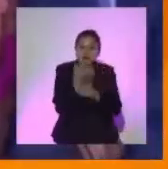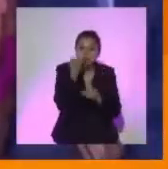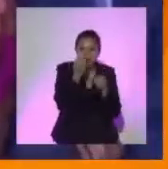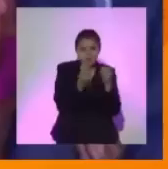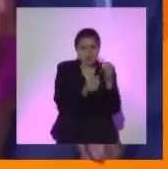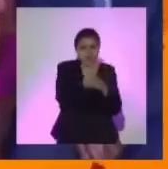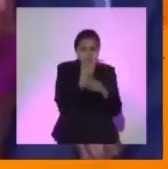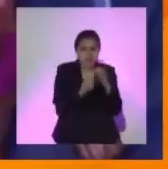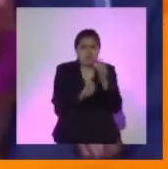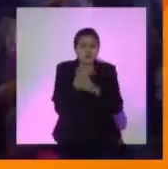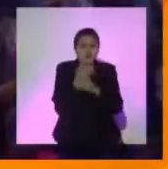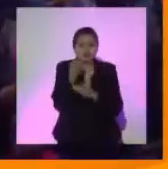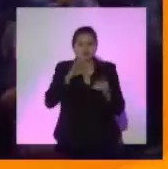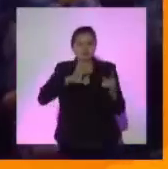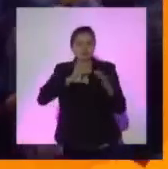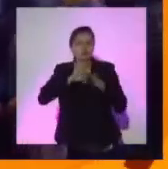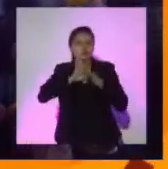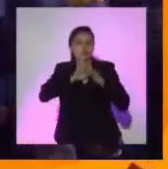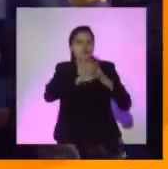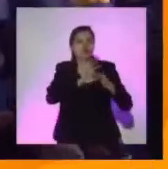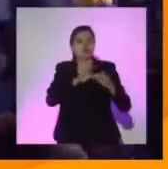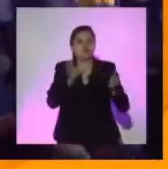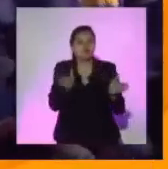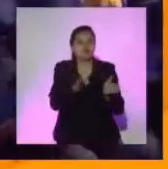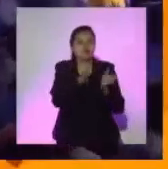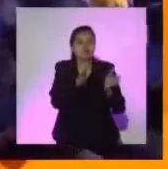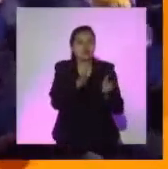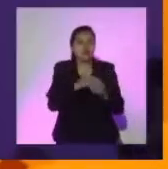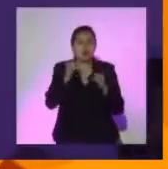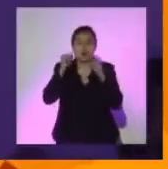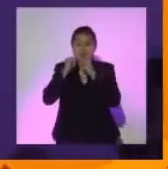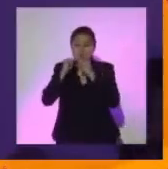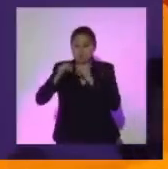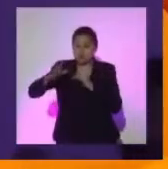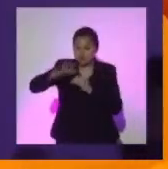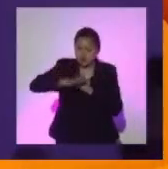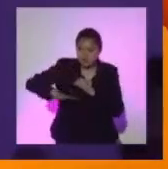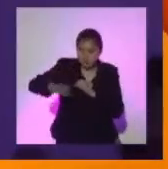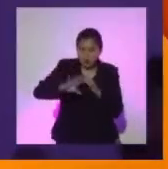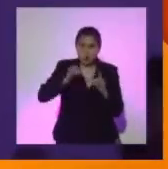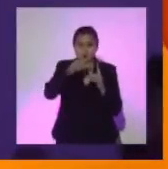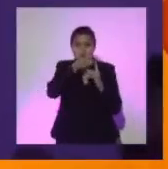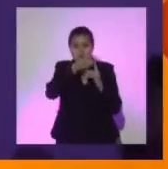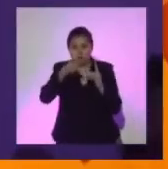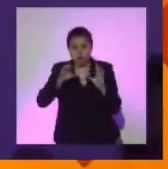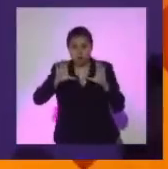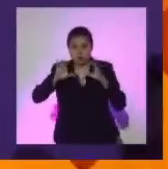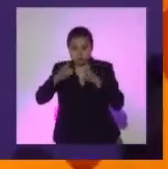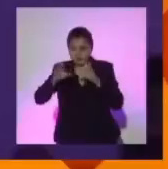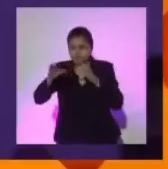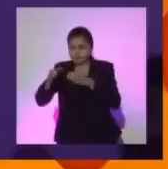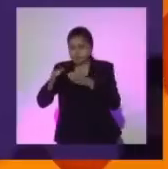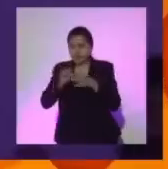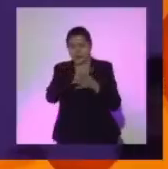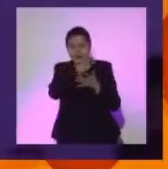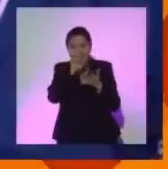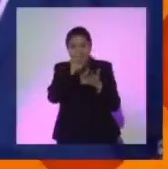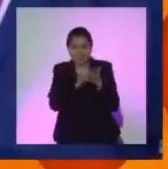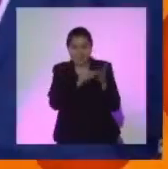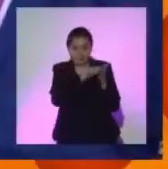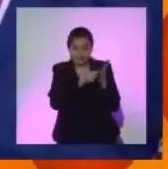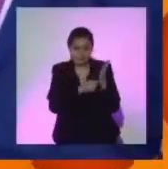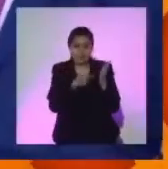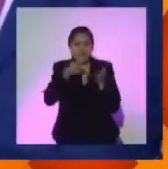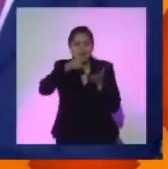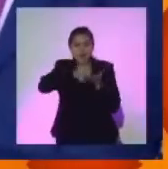América Latina y el Caribe presidió ese organismo hasta noviembre del 2012 en marzo del 2022 tomó la dirección general de la Feria Internacional del